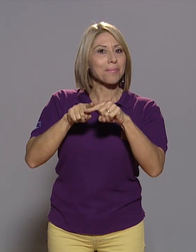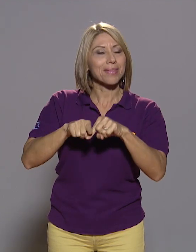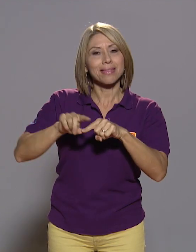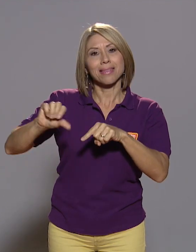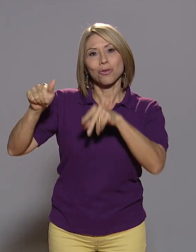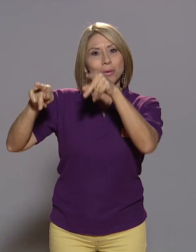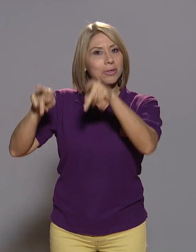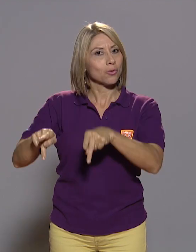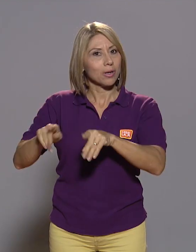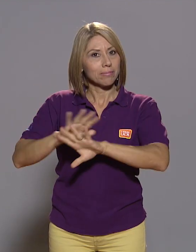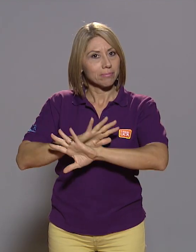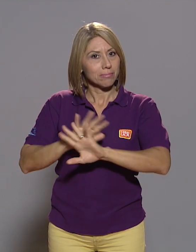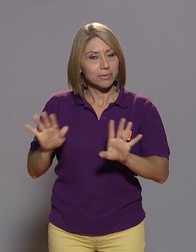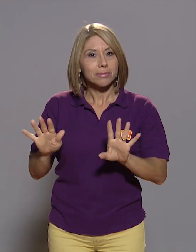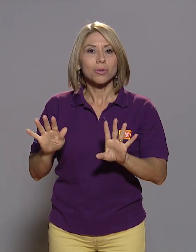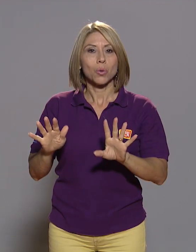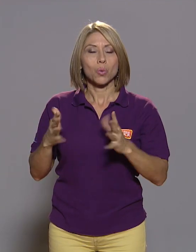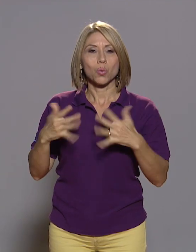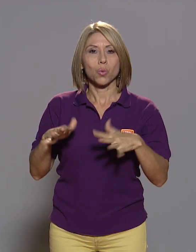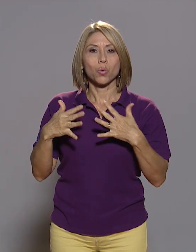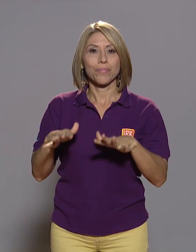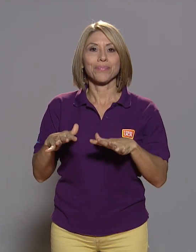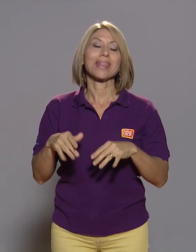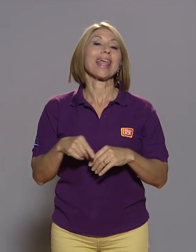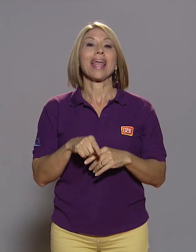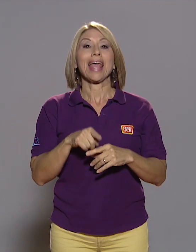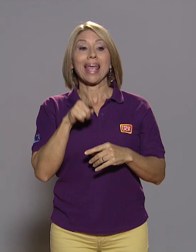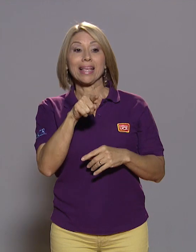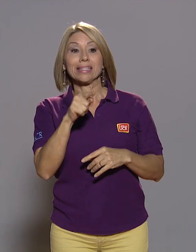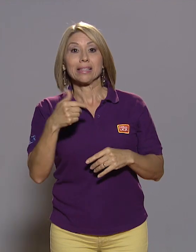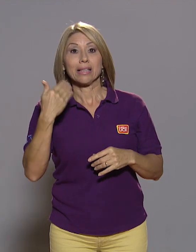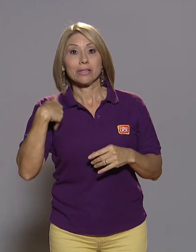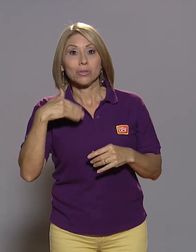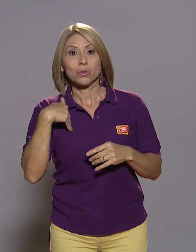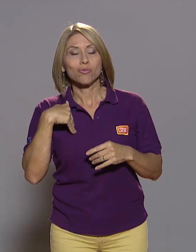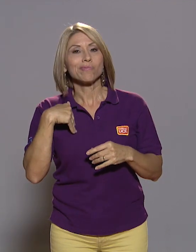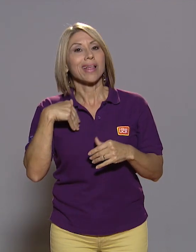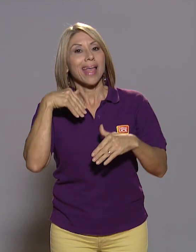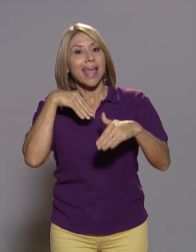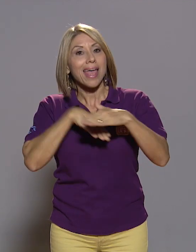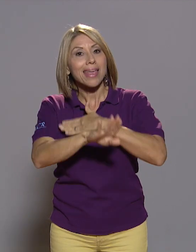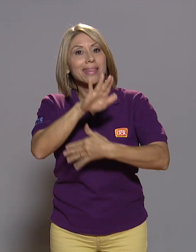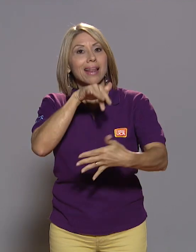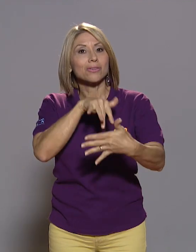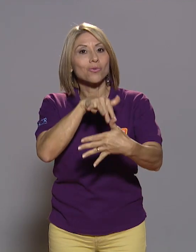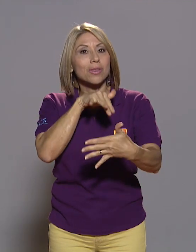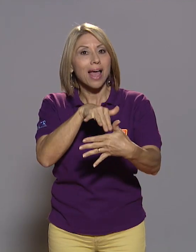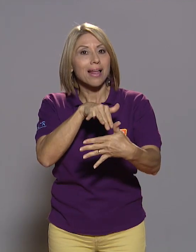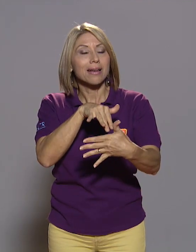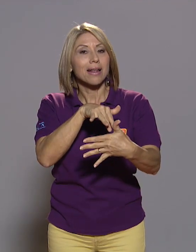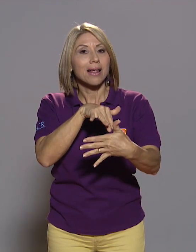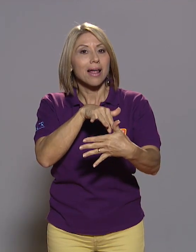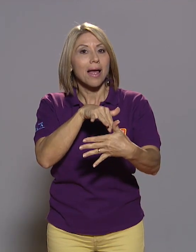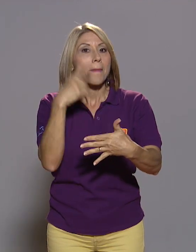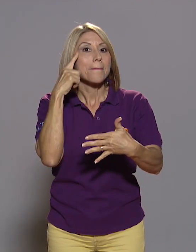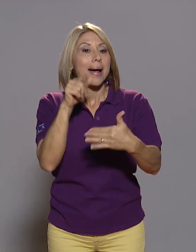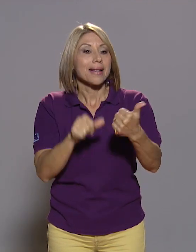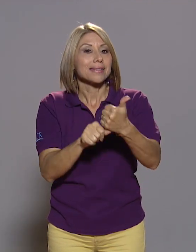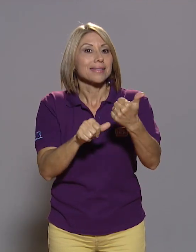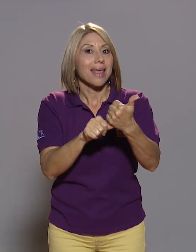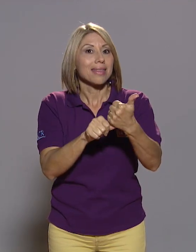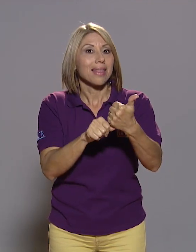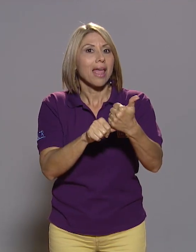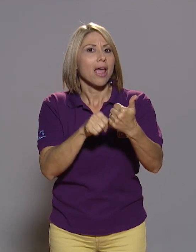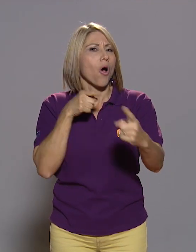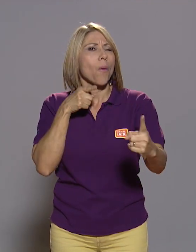¿verdad?, según con el enfoque en que ella venía, e ingresa al programa con el objetivo de asistir a su hijo.